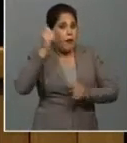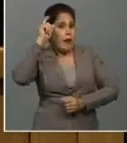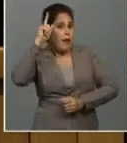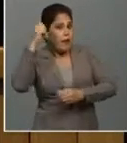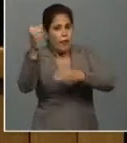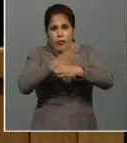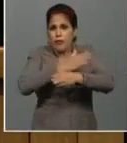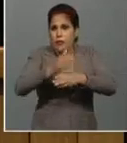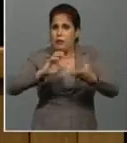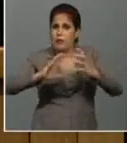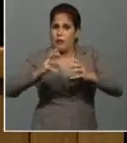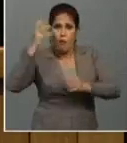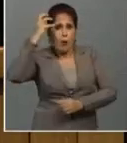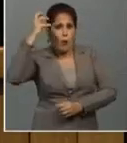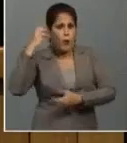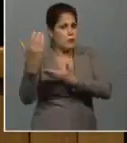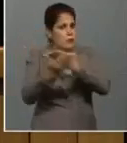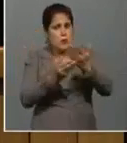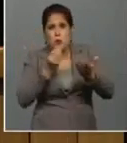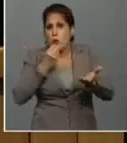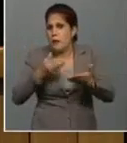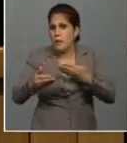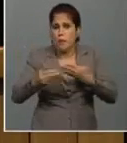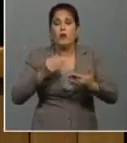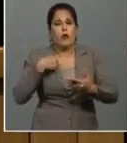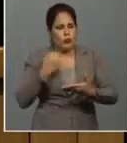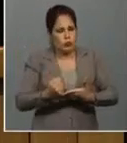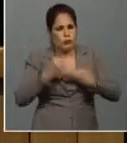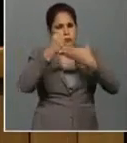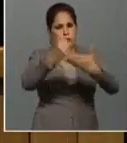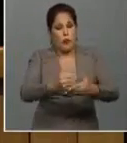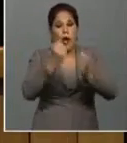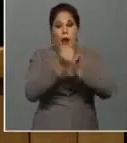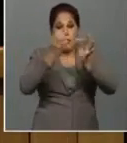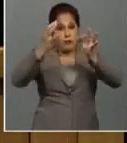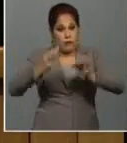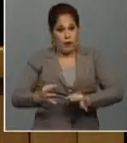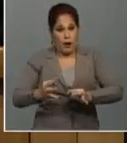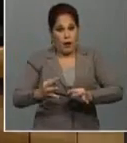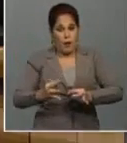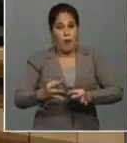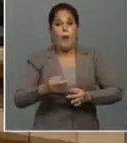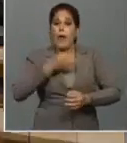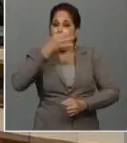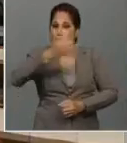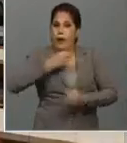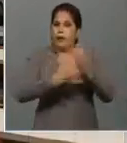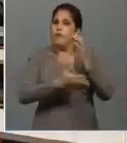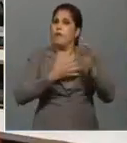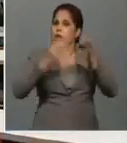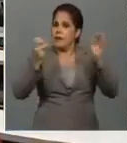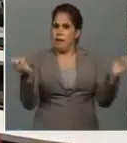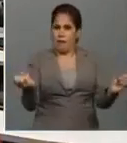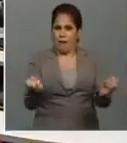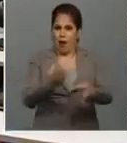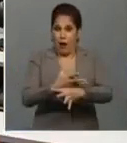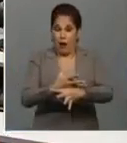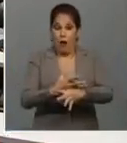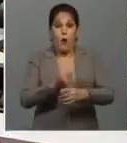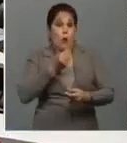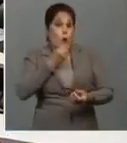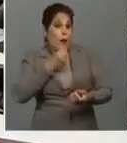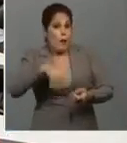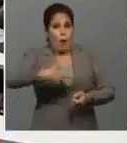gubernamental no compartimos ratificamos la determinación de exponer las verdades con claridad por